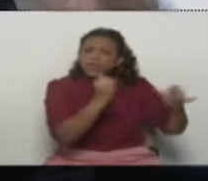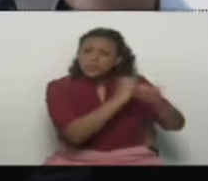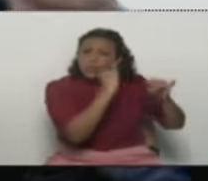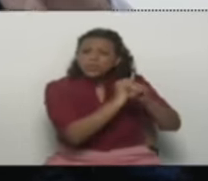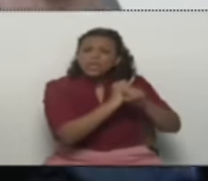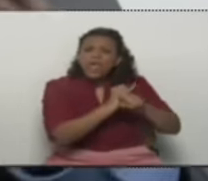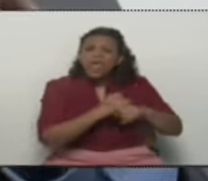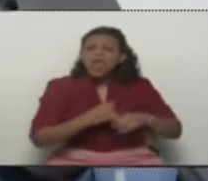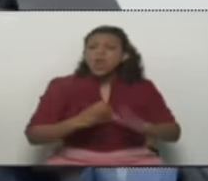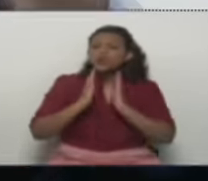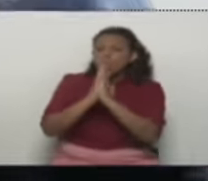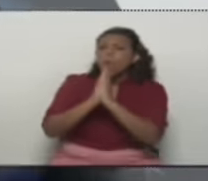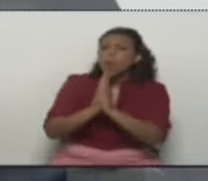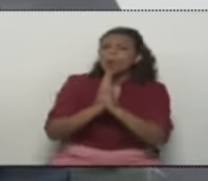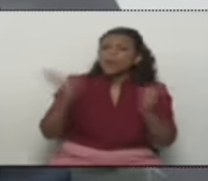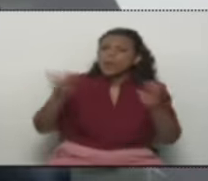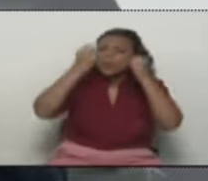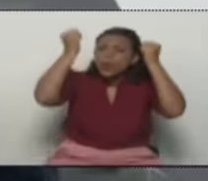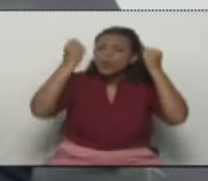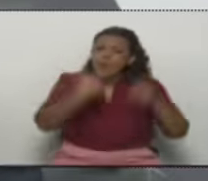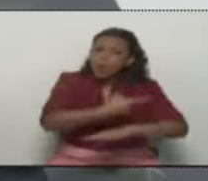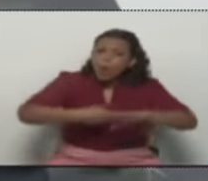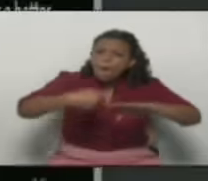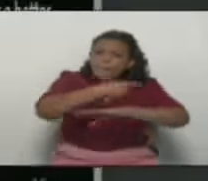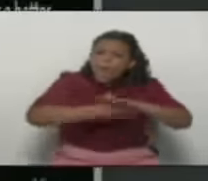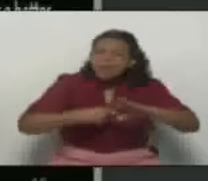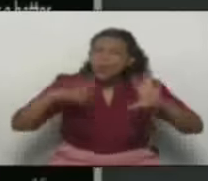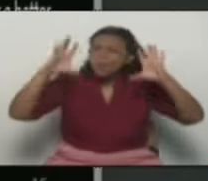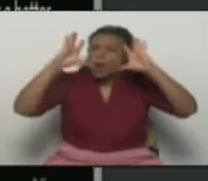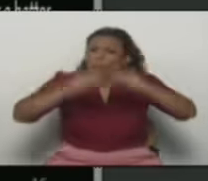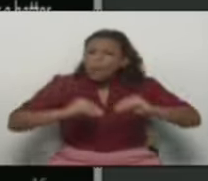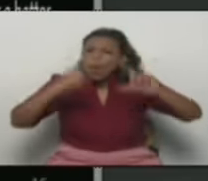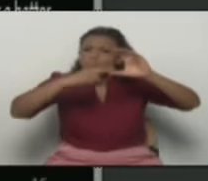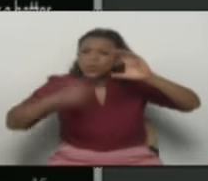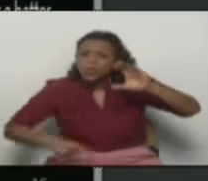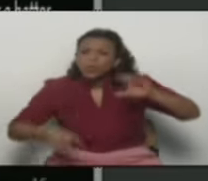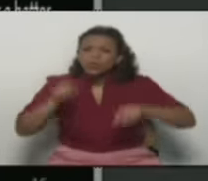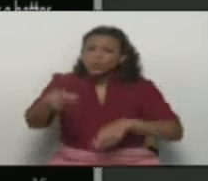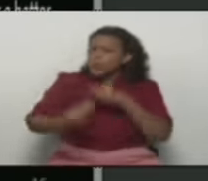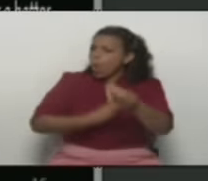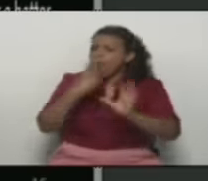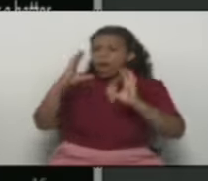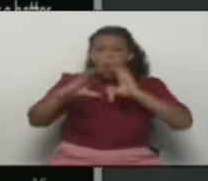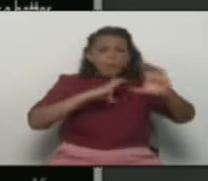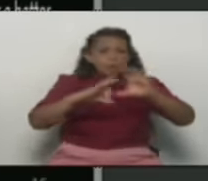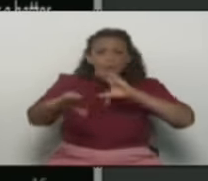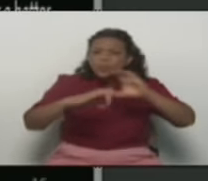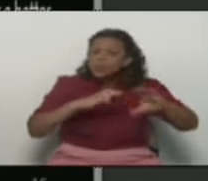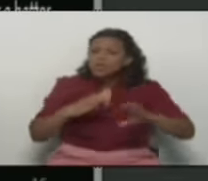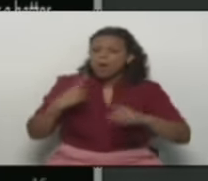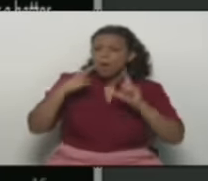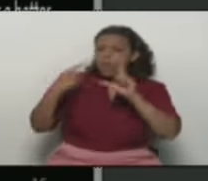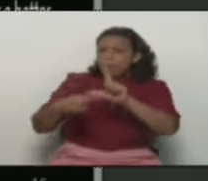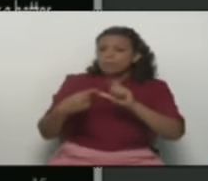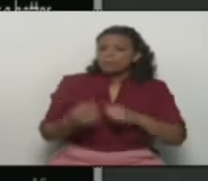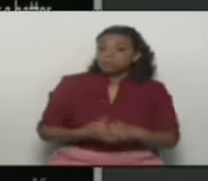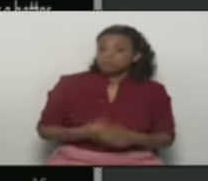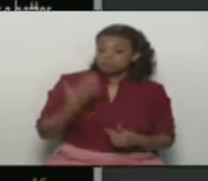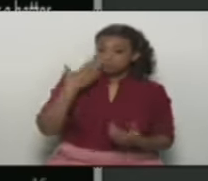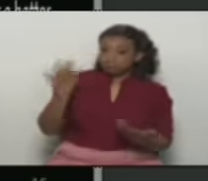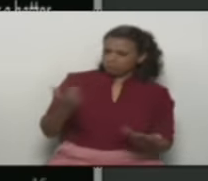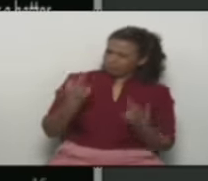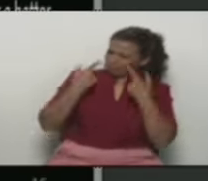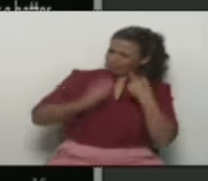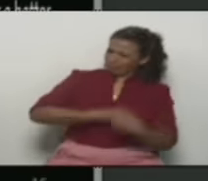Elon, por favor, sálvanos, que el gobierno va a hacer un apagón y tú no eres el sistema de comunicación, ponlo gratis, por favor. Y ahí aparece